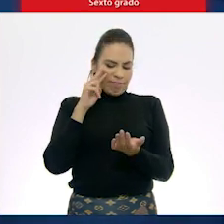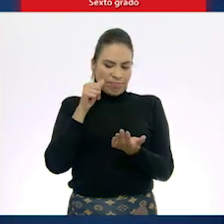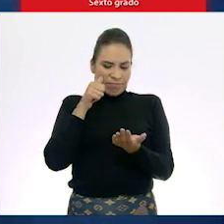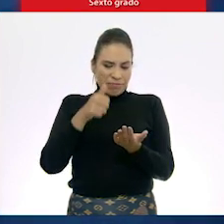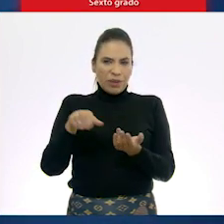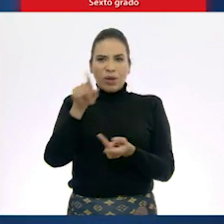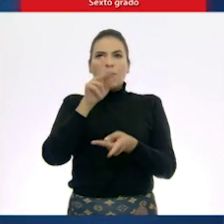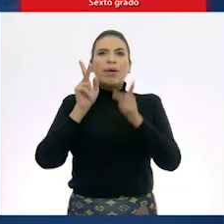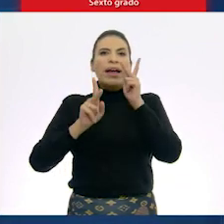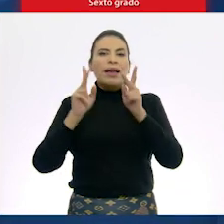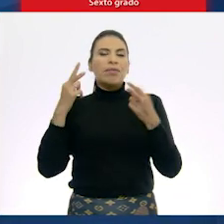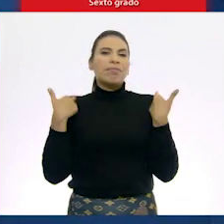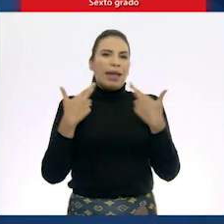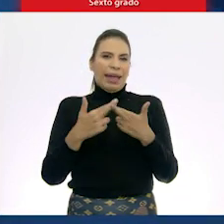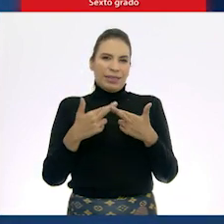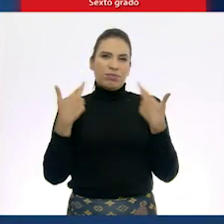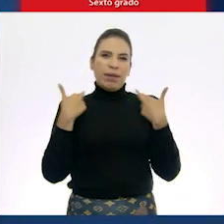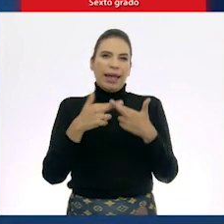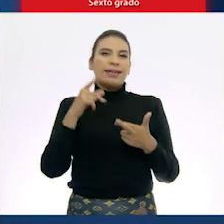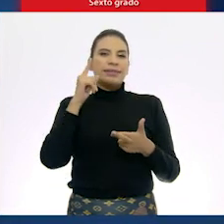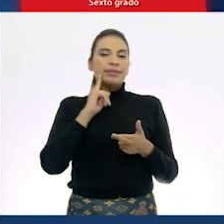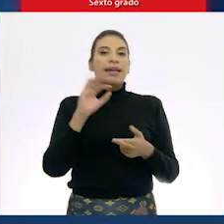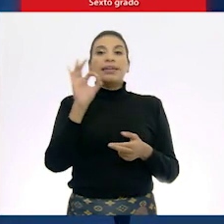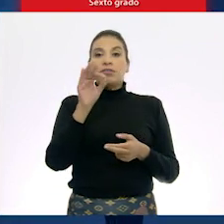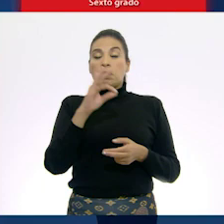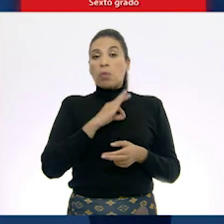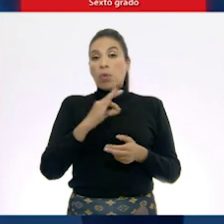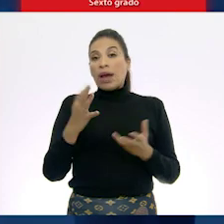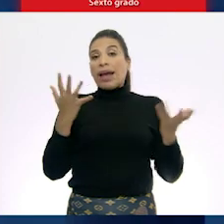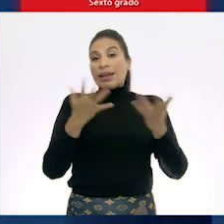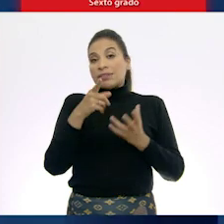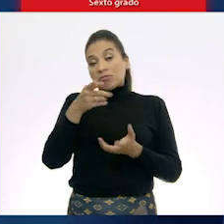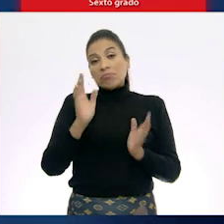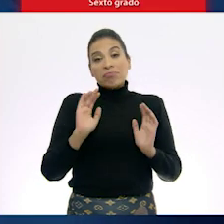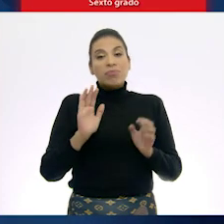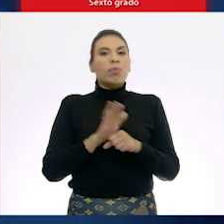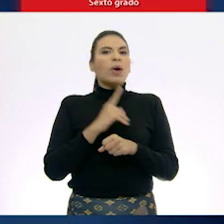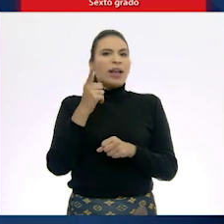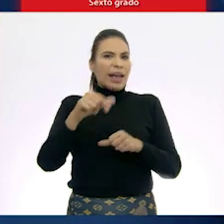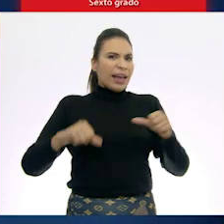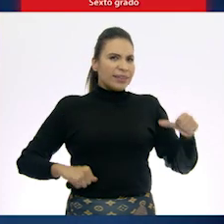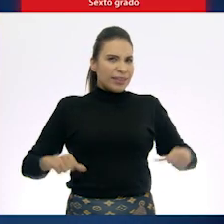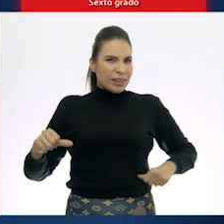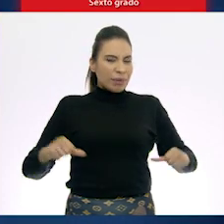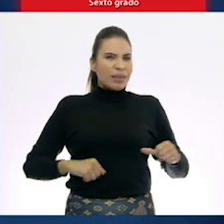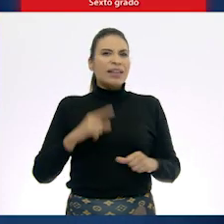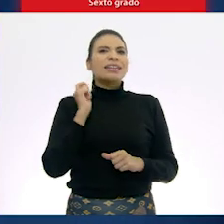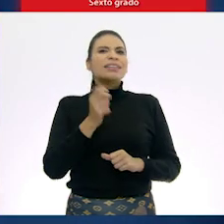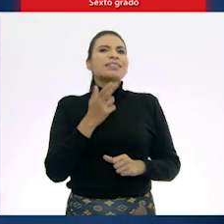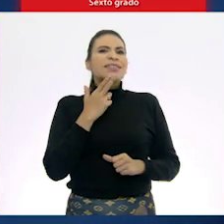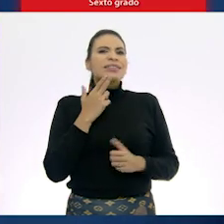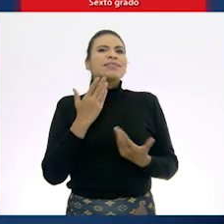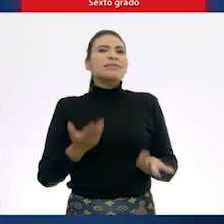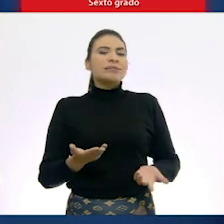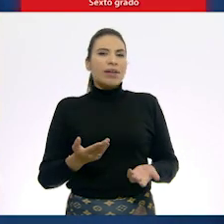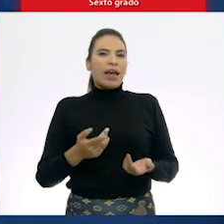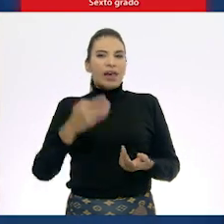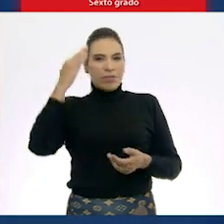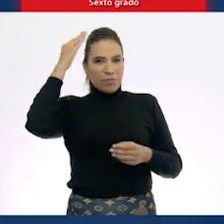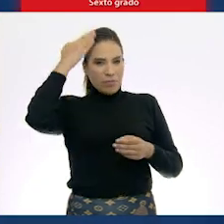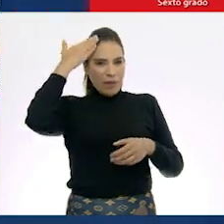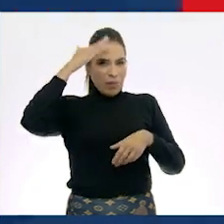la comentes con tu maestro o tu maestra y si es viable pues la lleves a cabo, porque es una actividad que consiste en hacer un